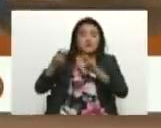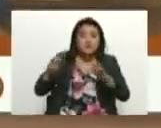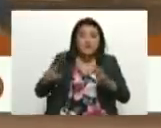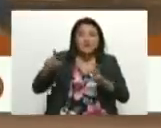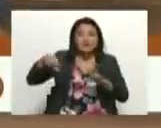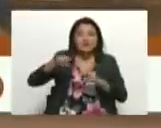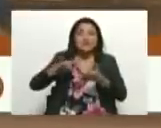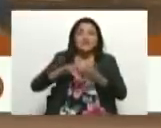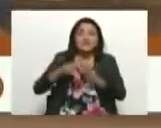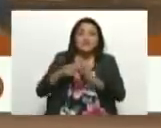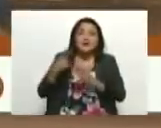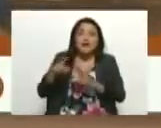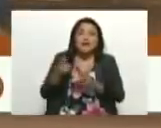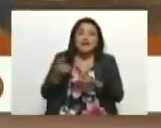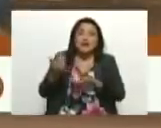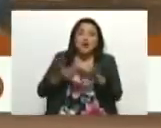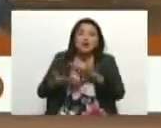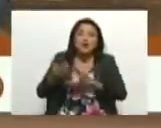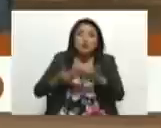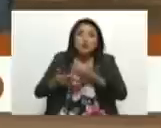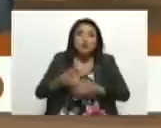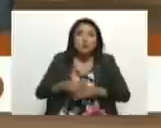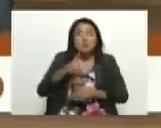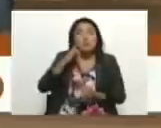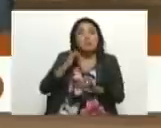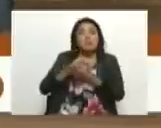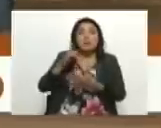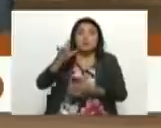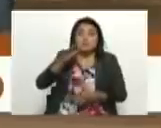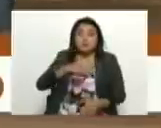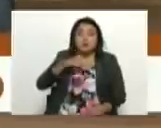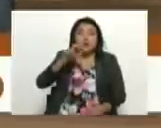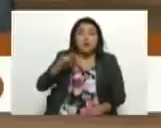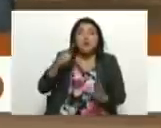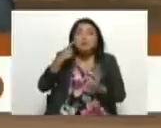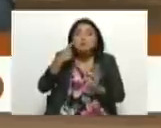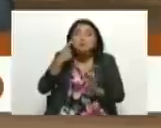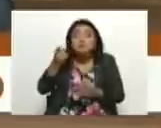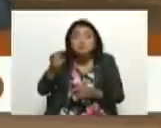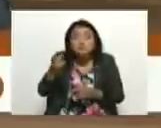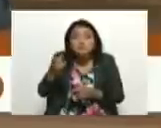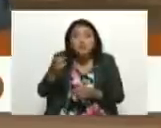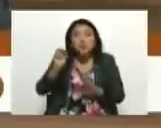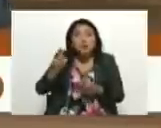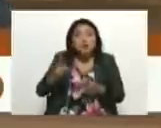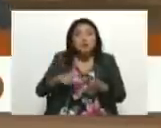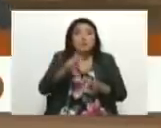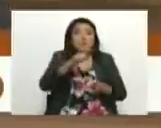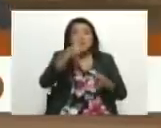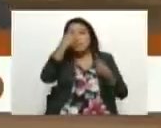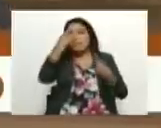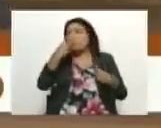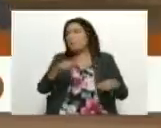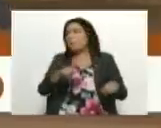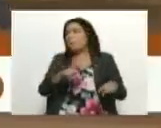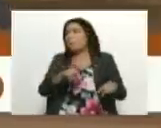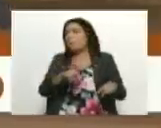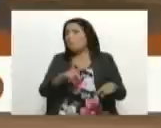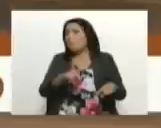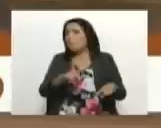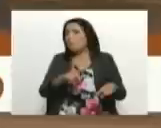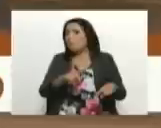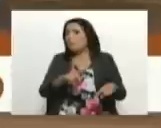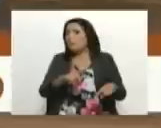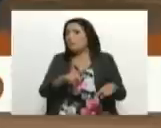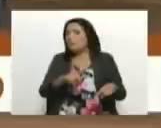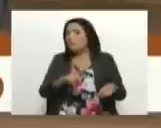negocios. El que lo quiera ver, que lo vea. El que se quiera hacer el loco, que se haga el loco. Nosotros estamos obligados a no hacerlos